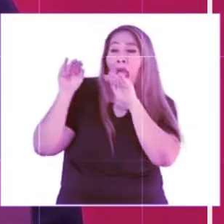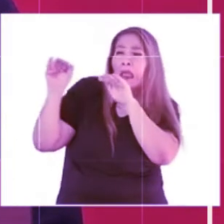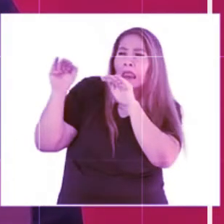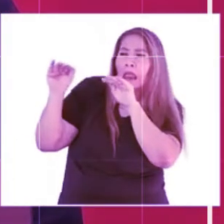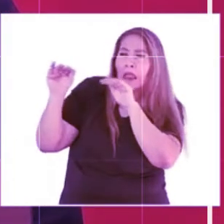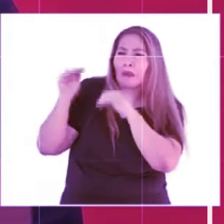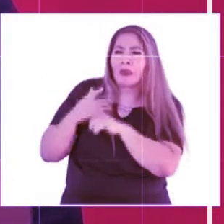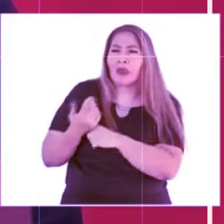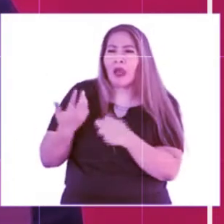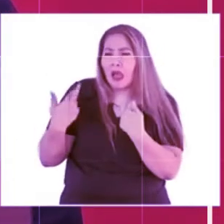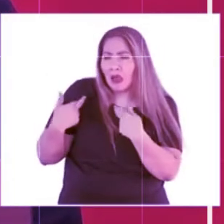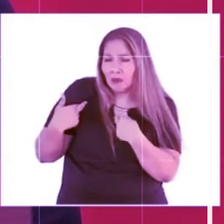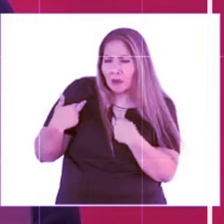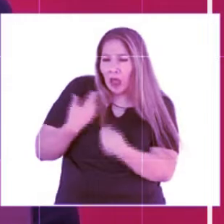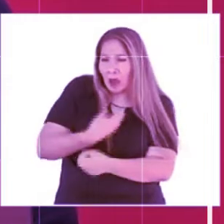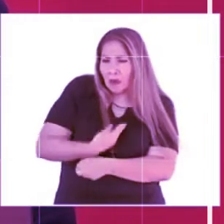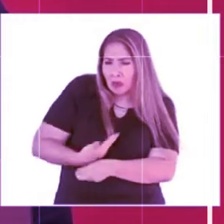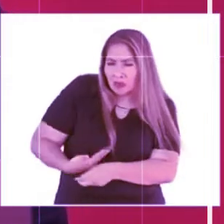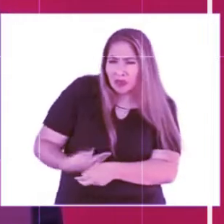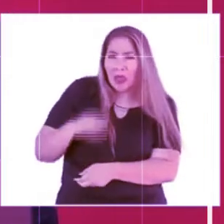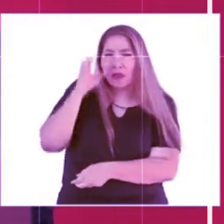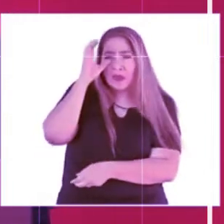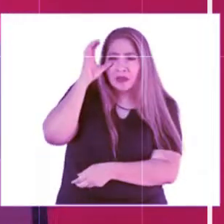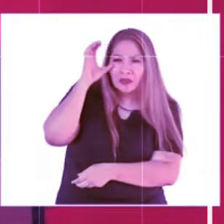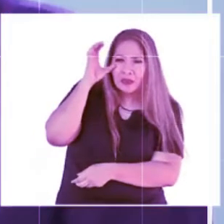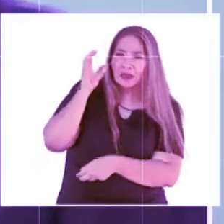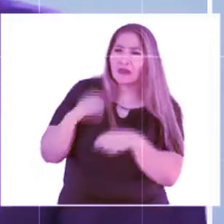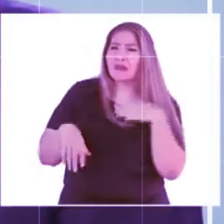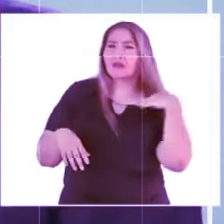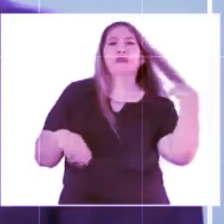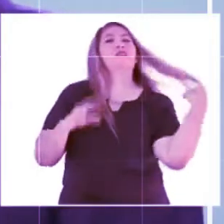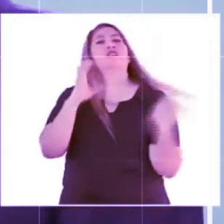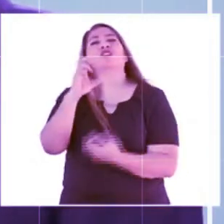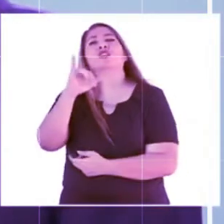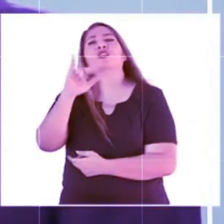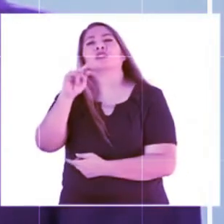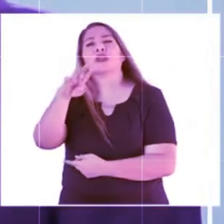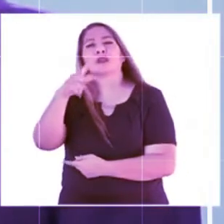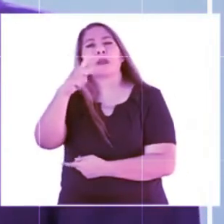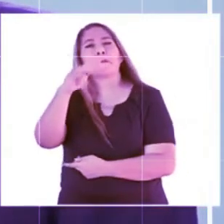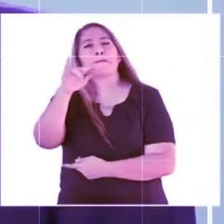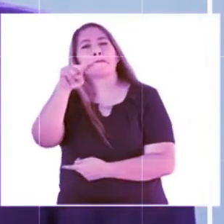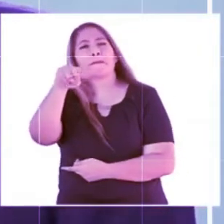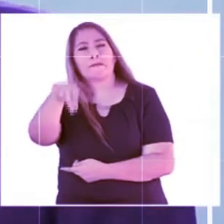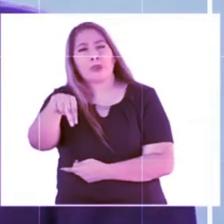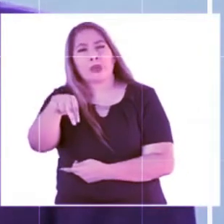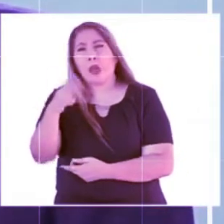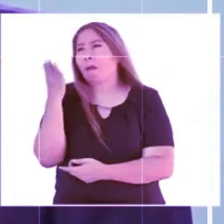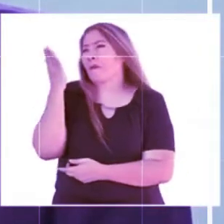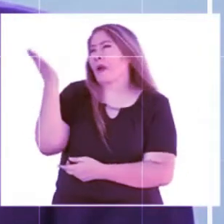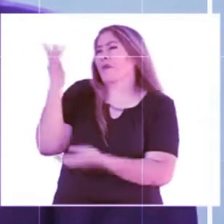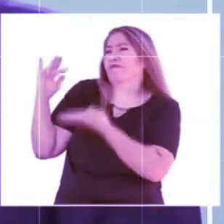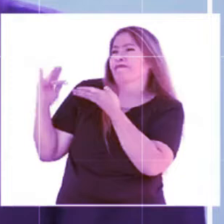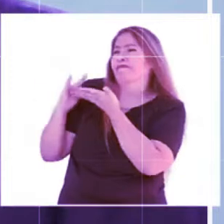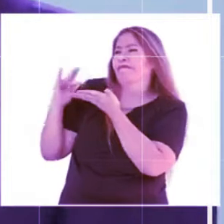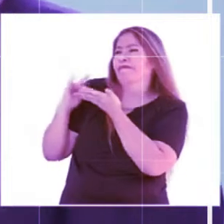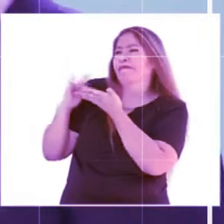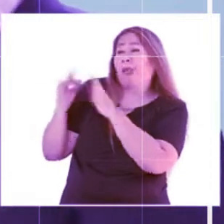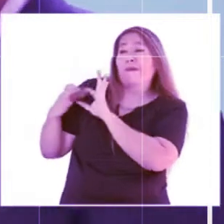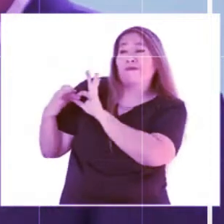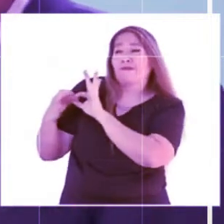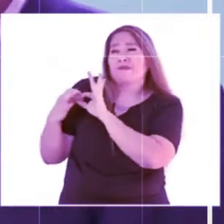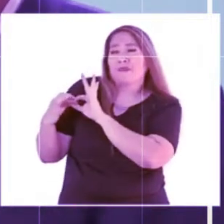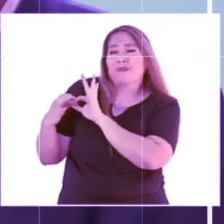presidente de la República Popular de China, Xi Jinping, para solicitar su apoyo y